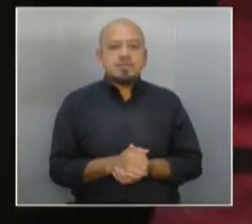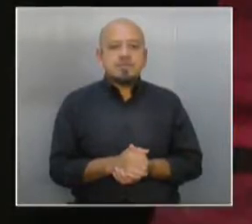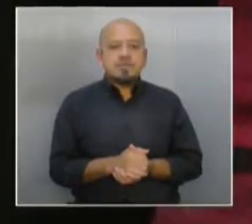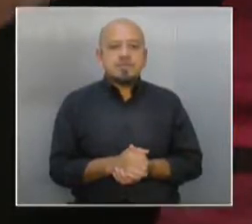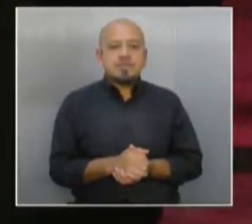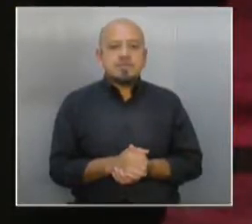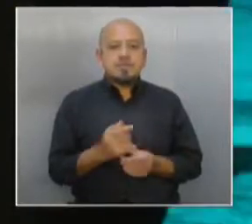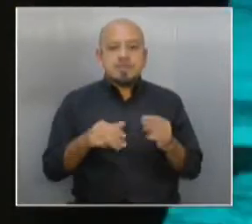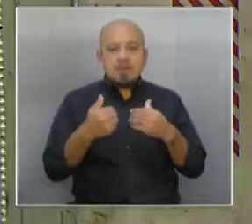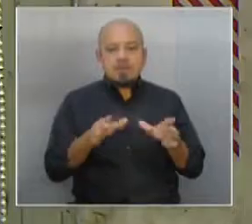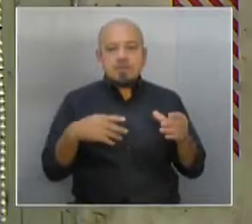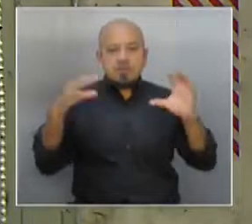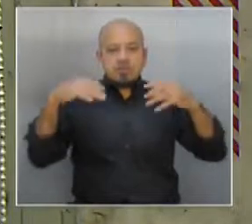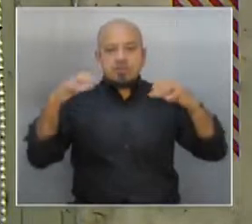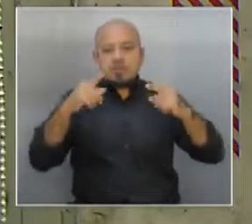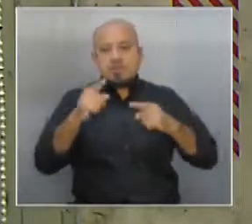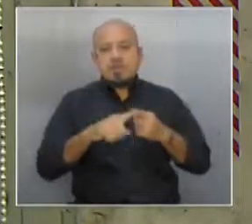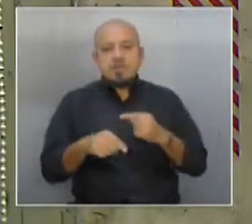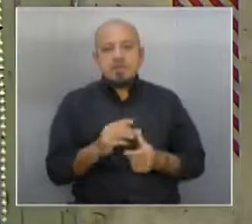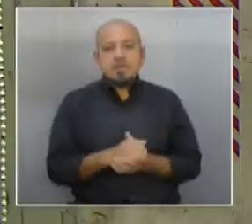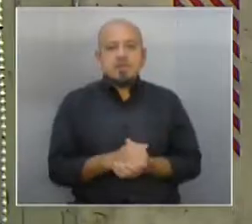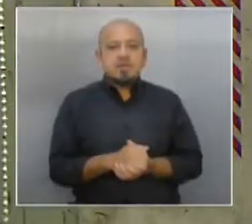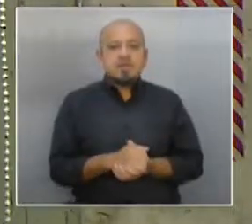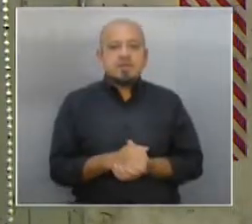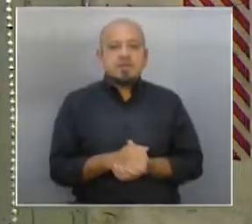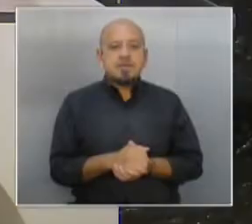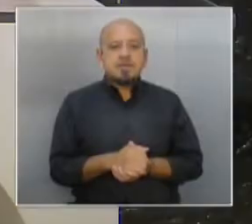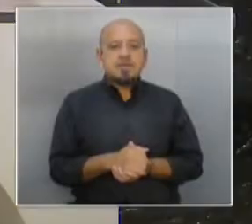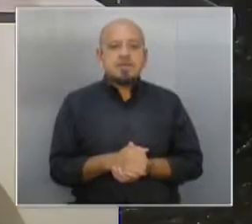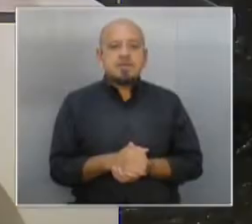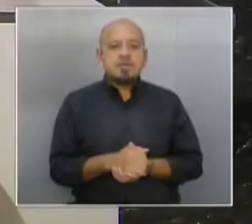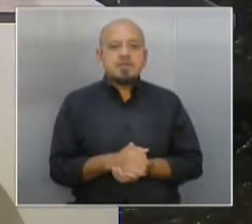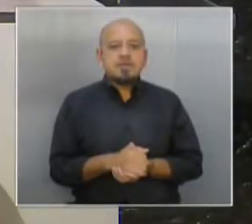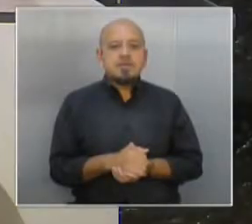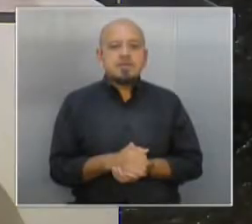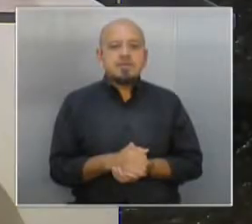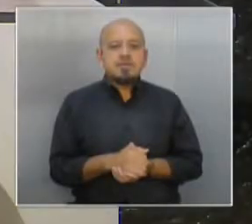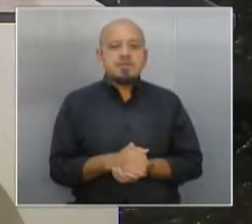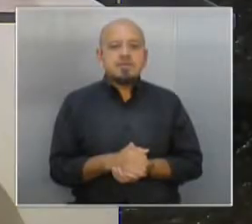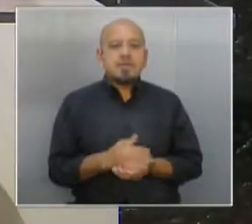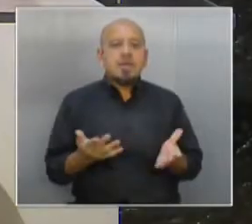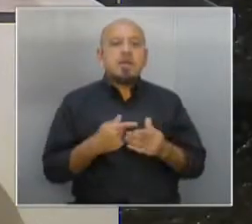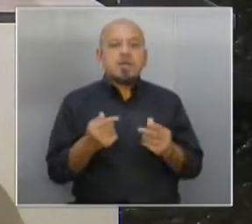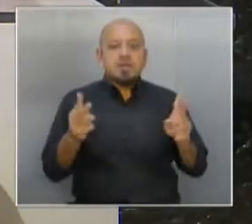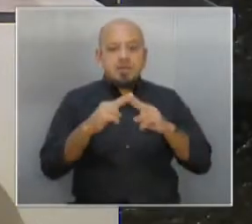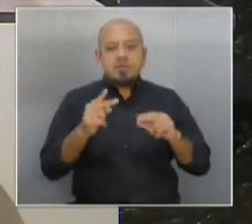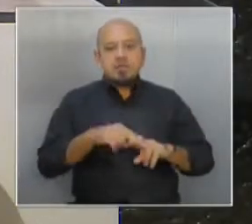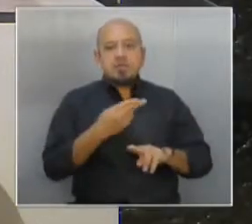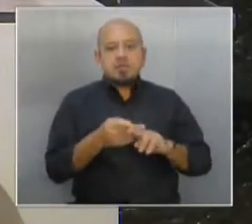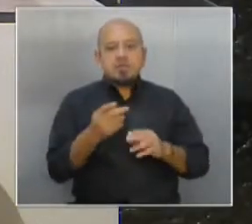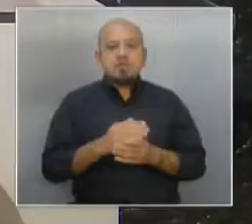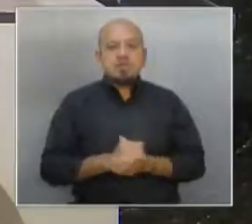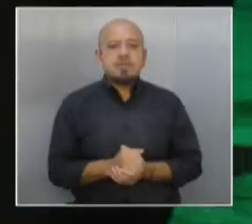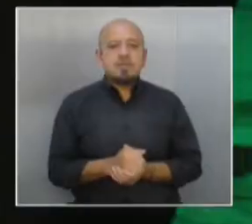porque empezó a llover, pero creo que ahora paró un poquito. Le cambio la camiseta a Pablito y salgo. Bueno, nos vemos. Estamos bien, dale. Nos vemos ahora en un ratito. Desde ahí nomás. Nos